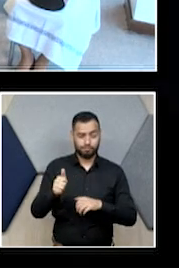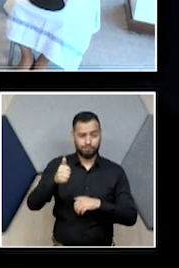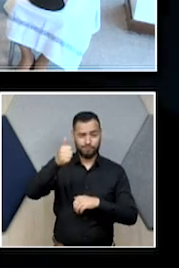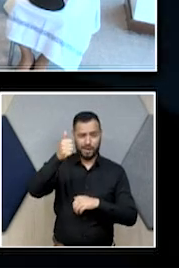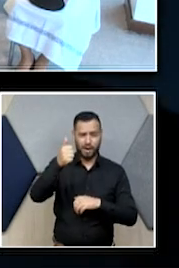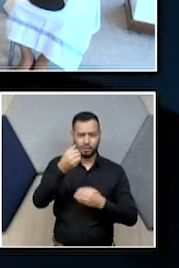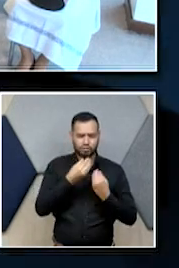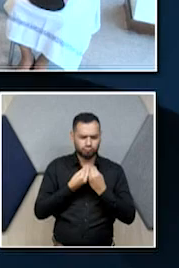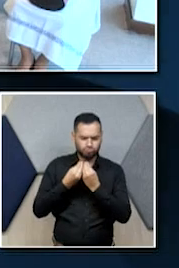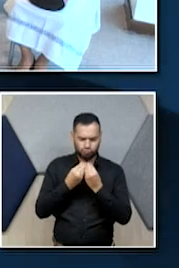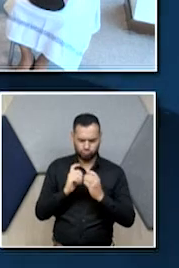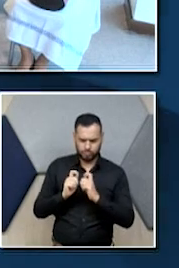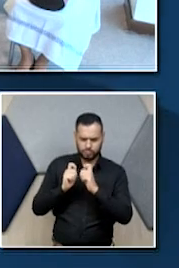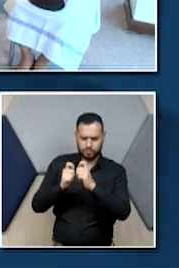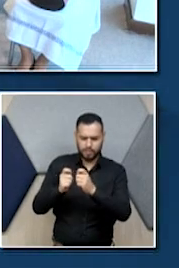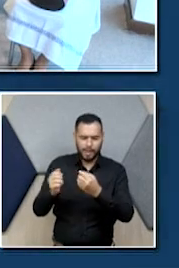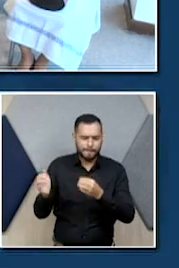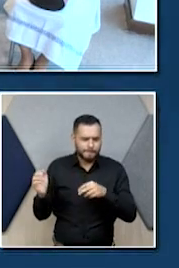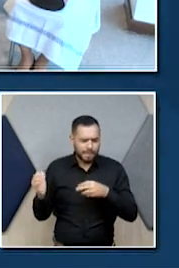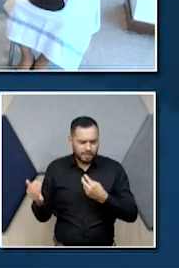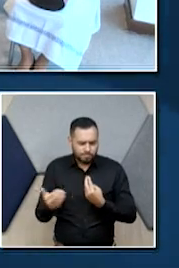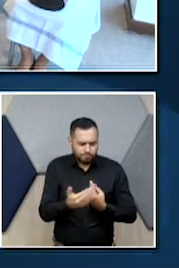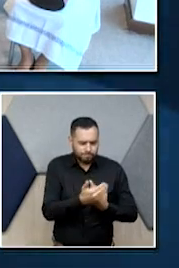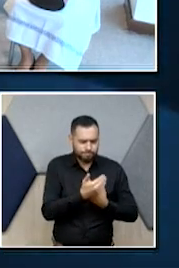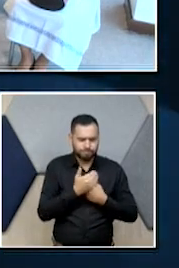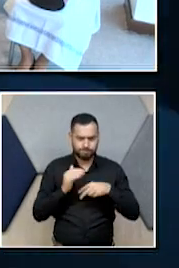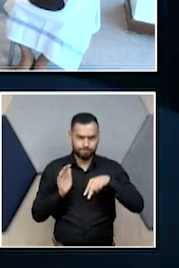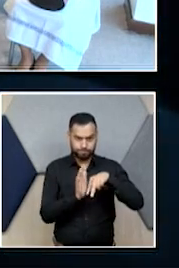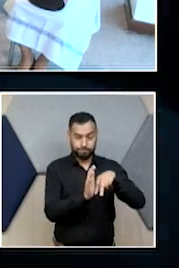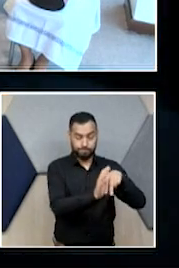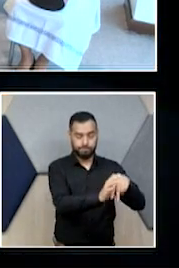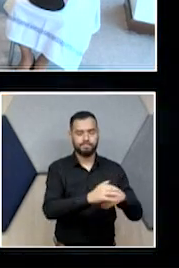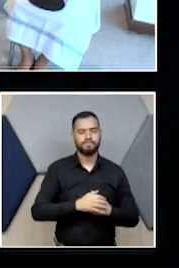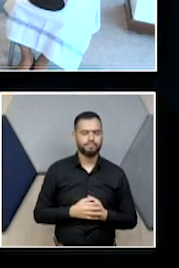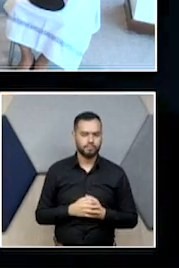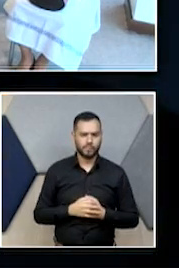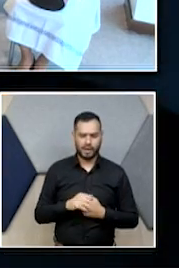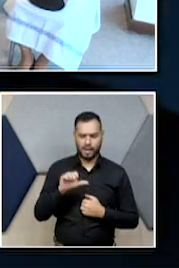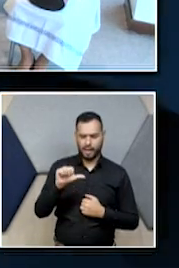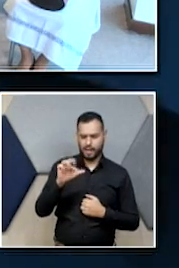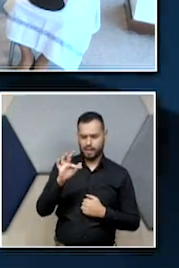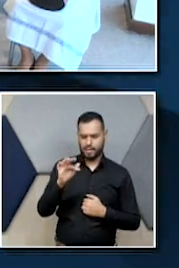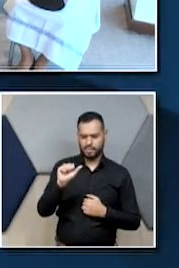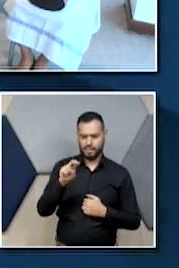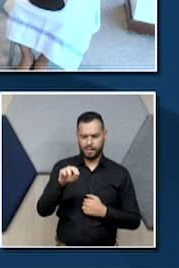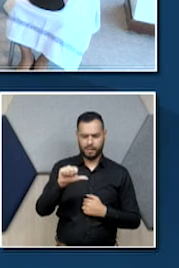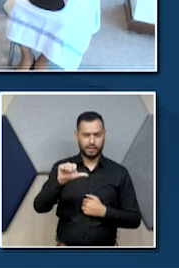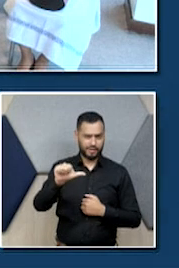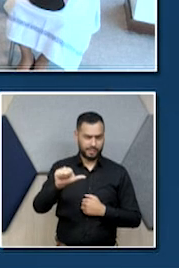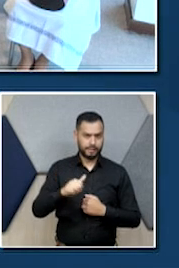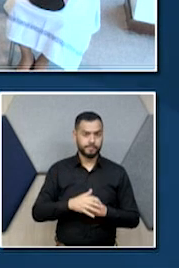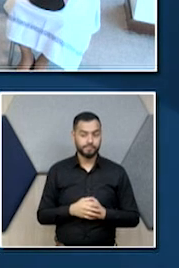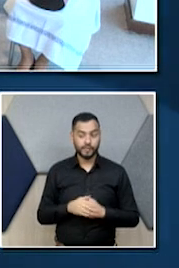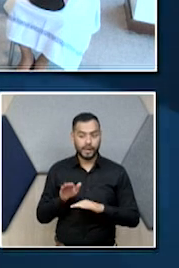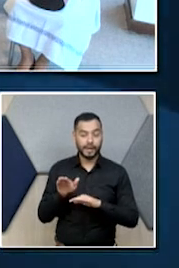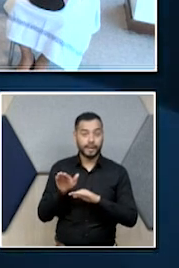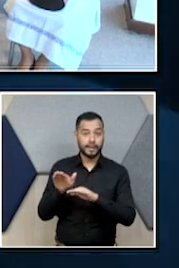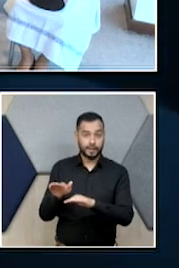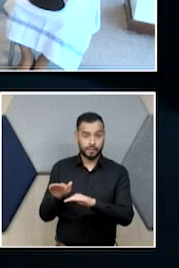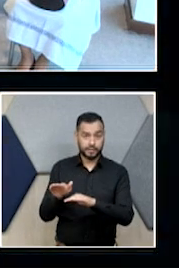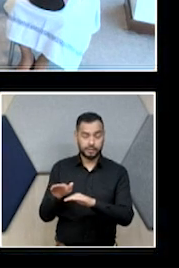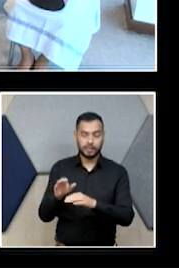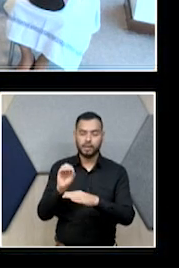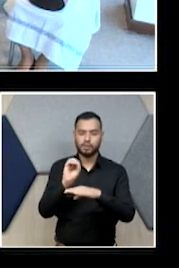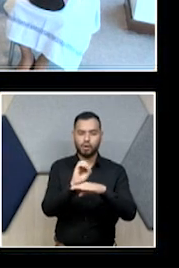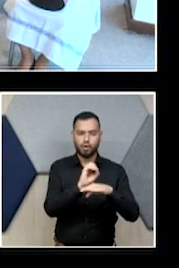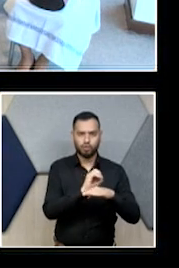los Refugiados, señora Tania Chapuisat, representante de la Organización de las Naciones